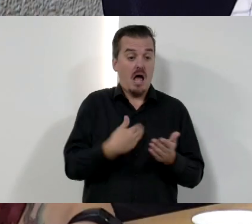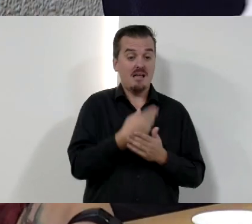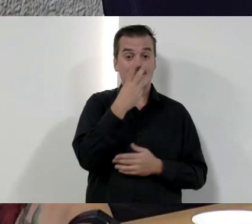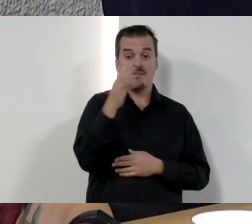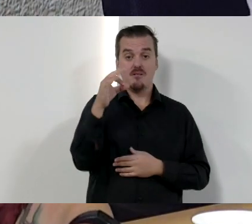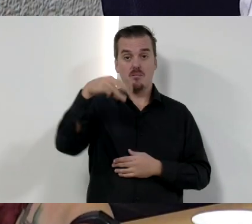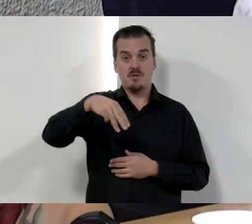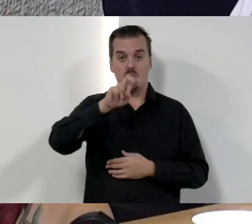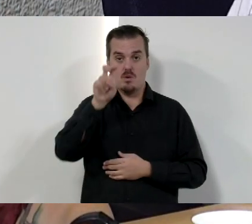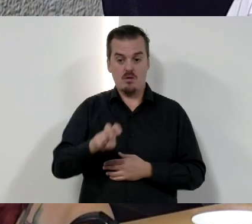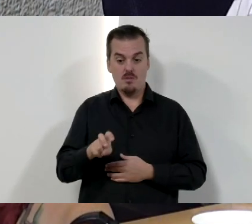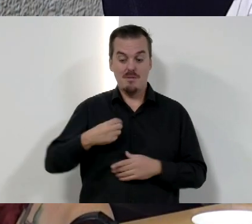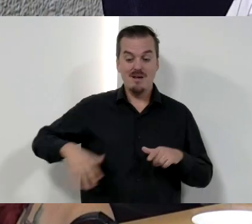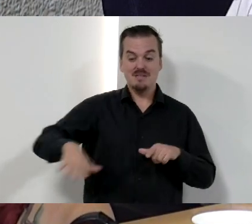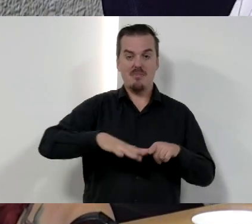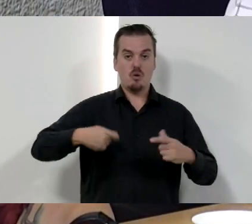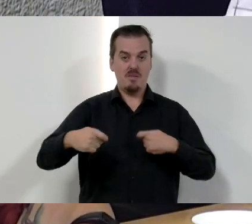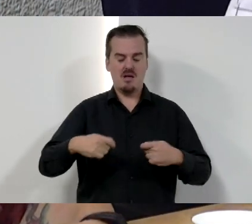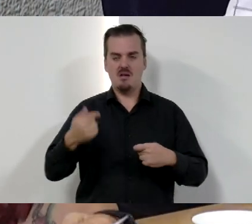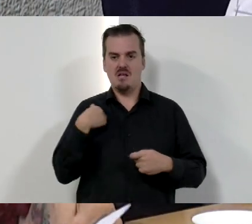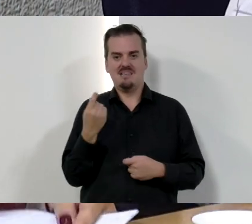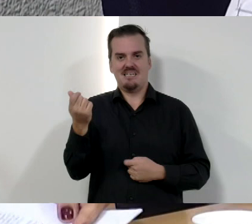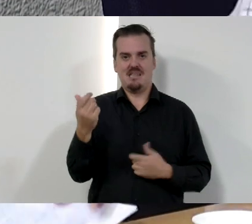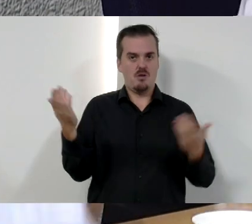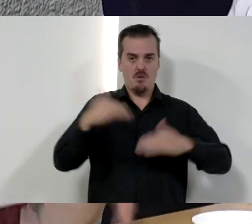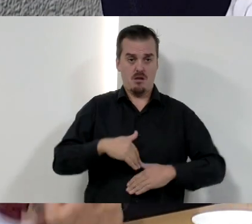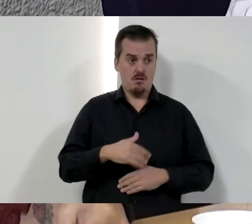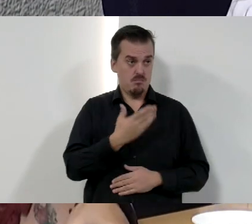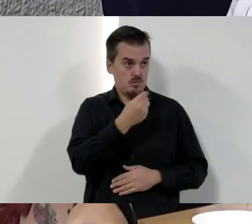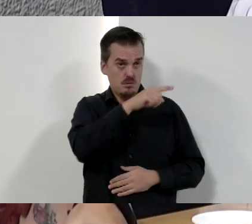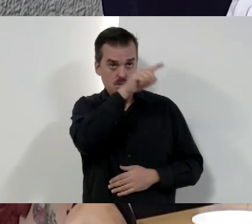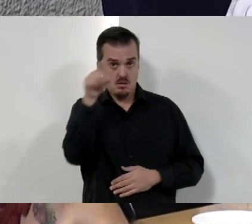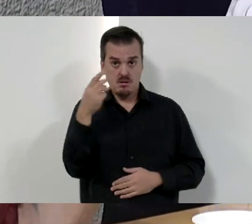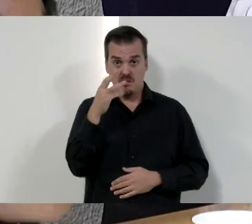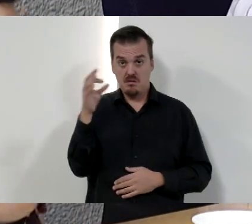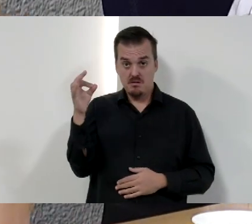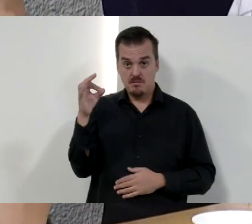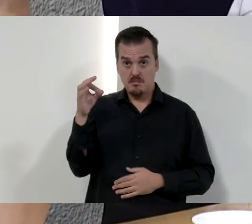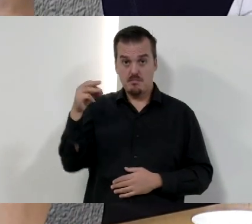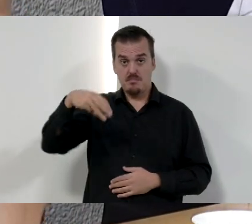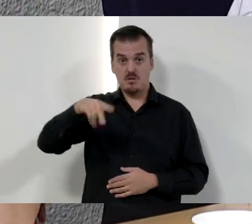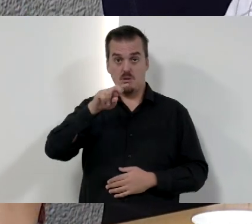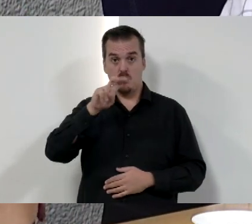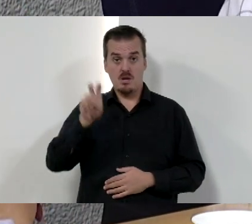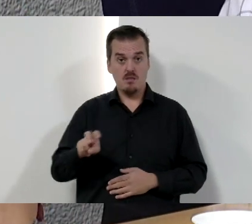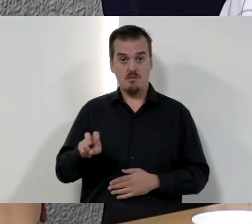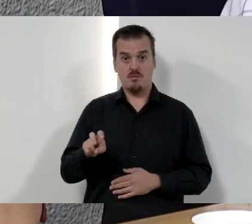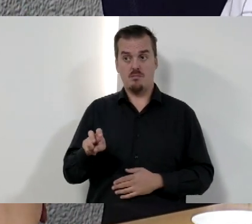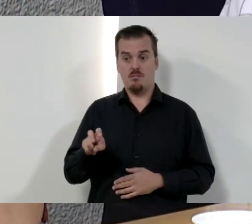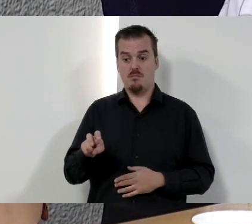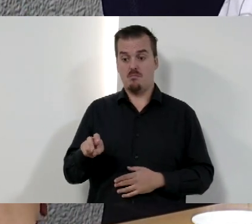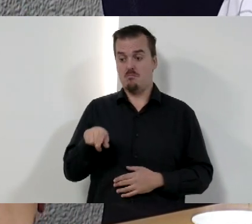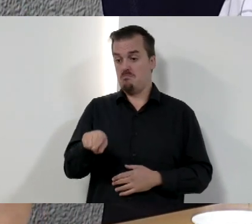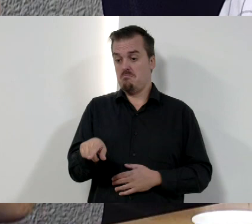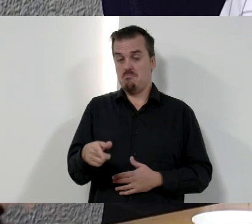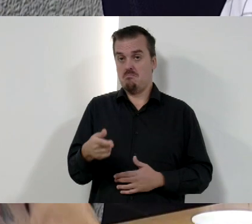de espacio comercial. No hay tantos establecimientos con 300 metros cuadrados de instalación comercial, por lo